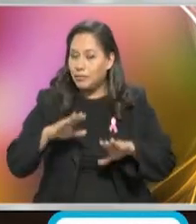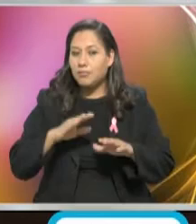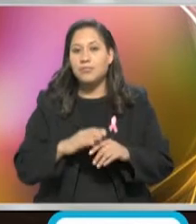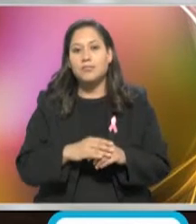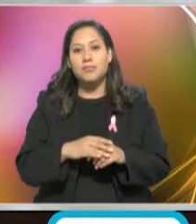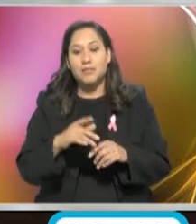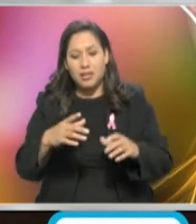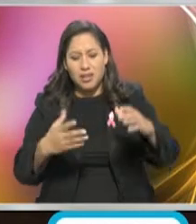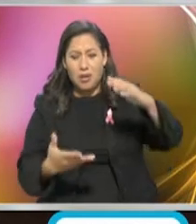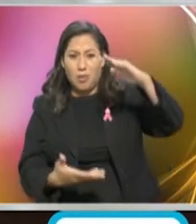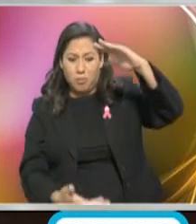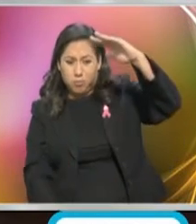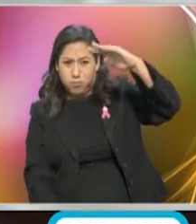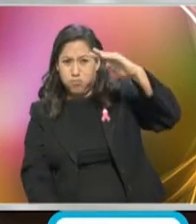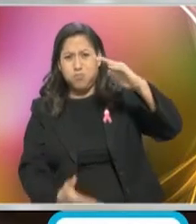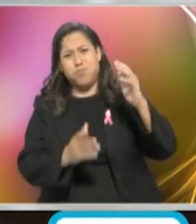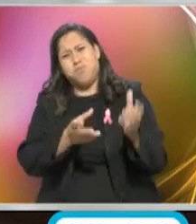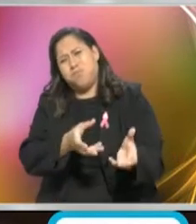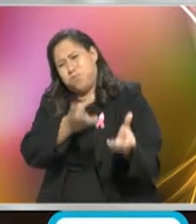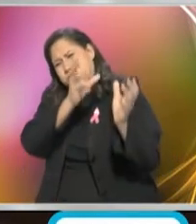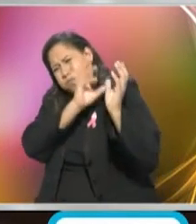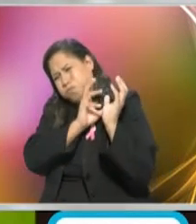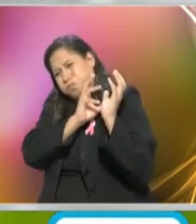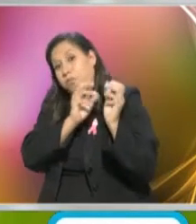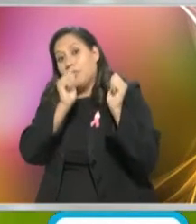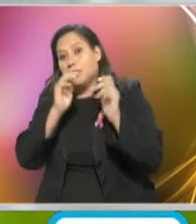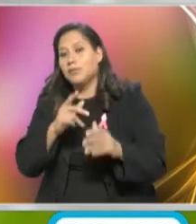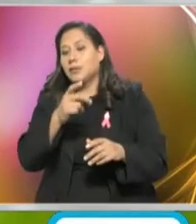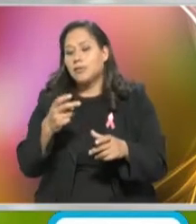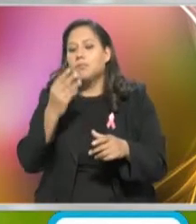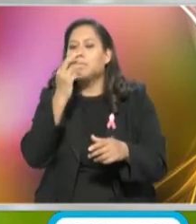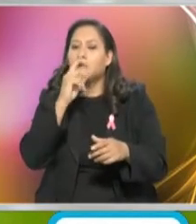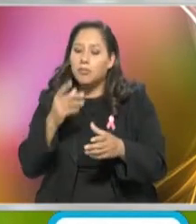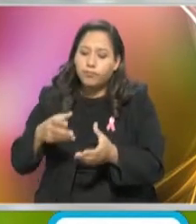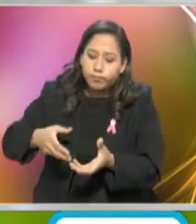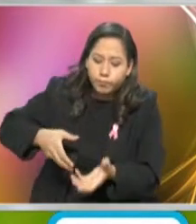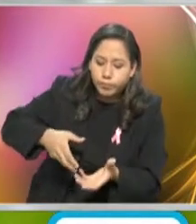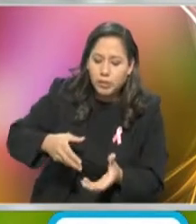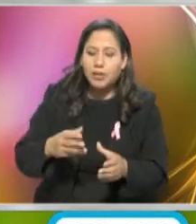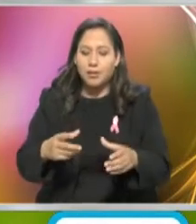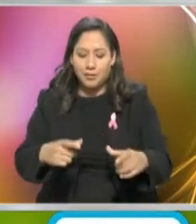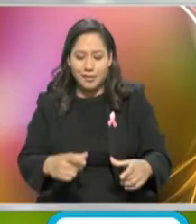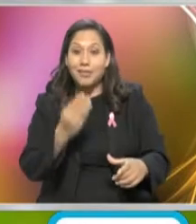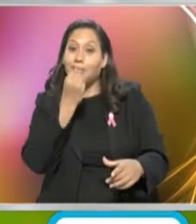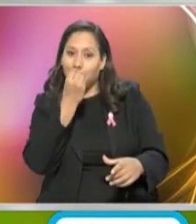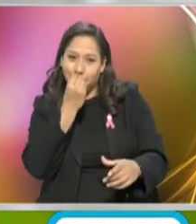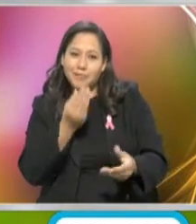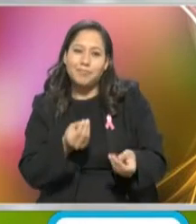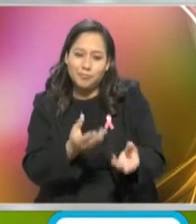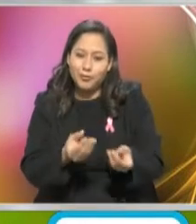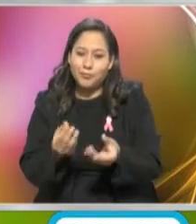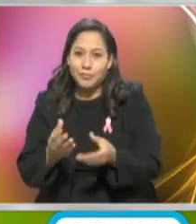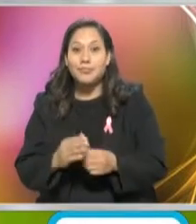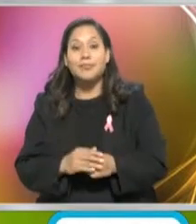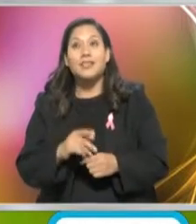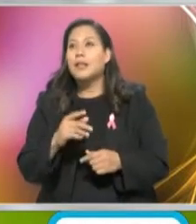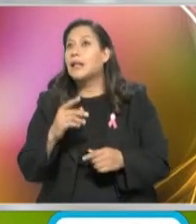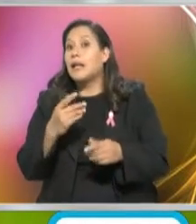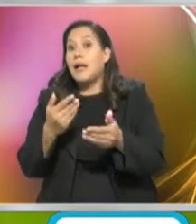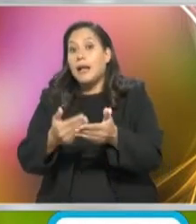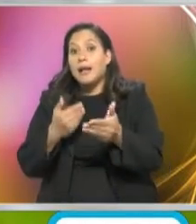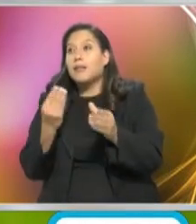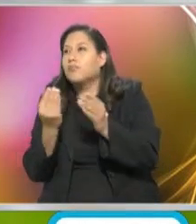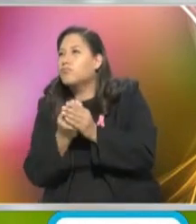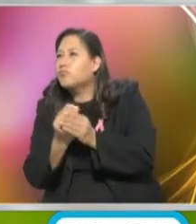bultos muy grandes y pesados, ¿no? Entonces, con esto pues les ayudas también. ¿Y qué crees? Ernesto lo que hizo fue tomar un curso con